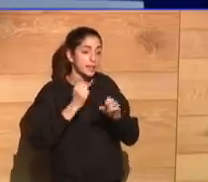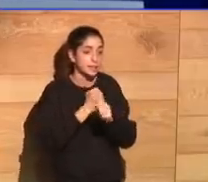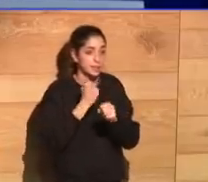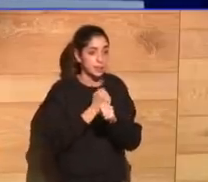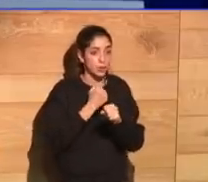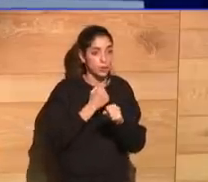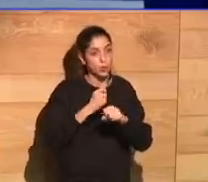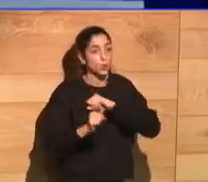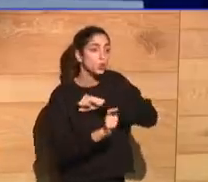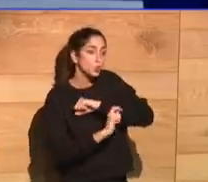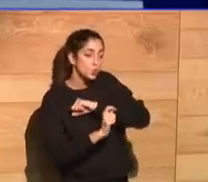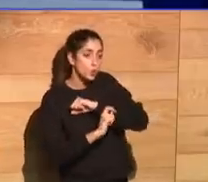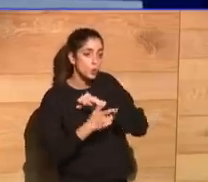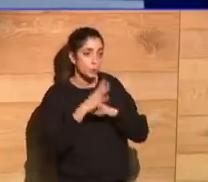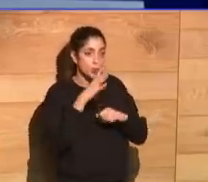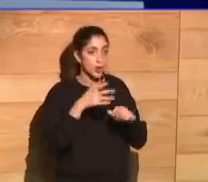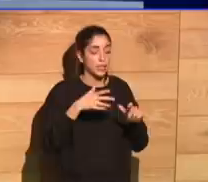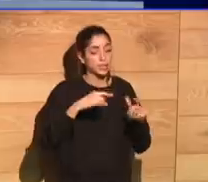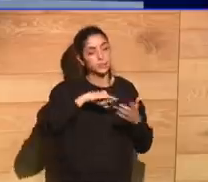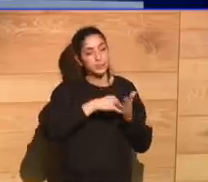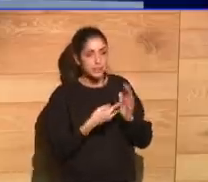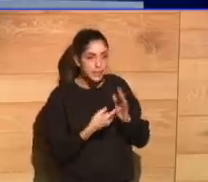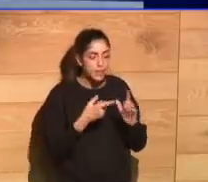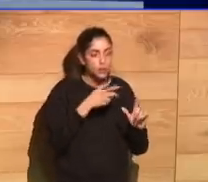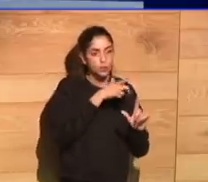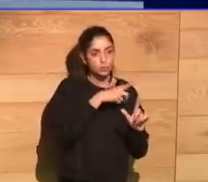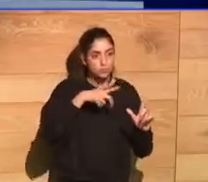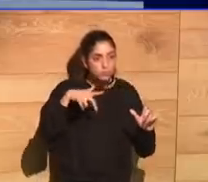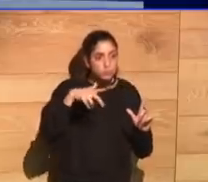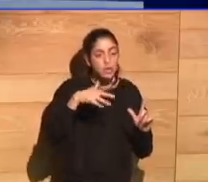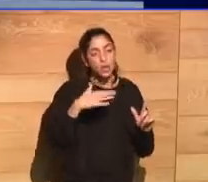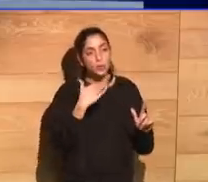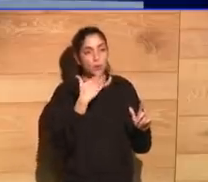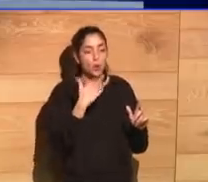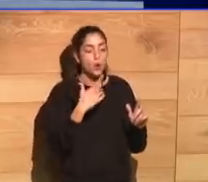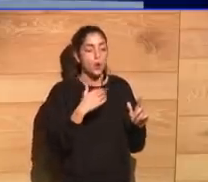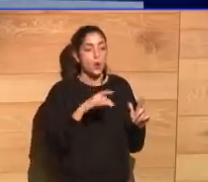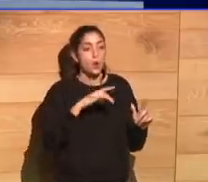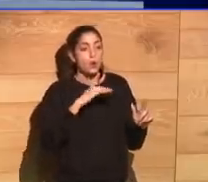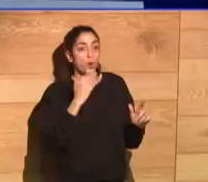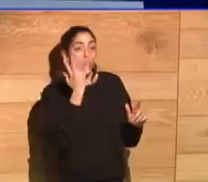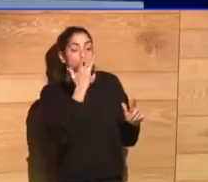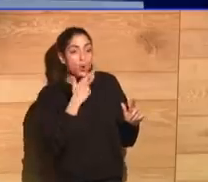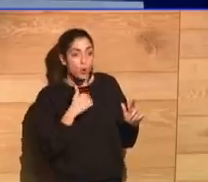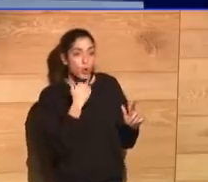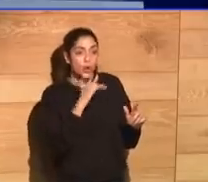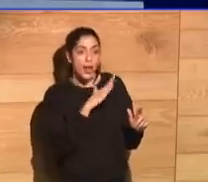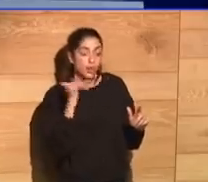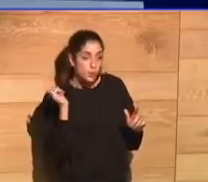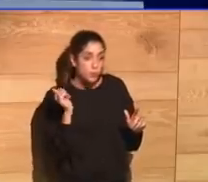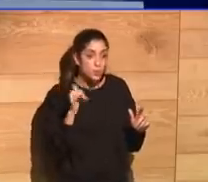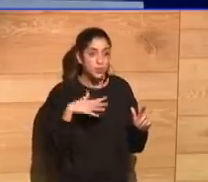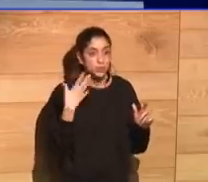muy mecánico y que tiene que ver con aislar ese color azul para después incorporar los fondos con una precisión que muchas veces